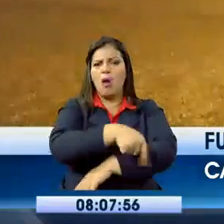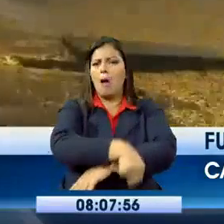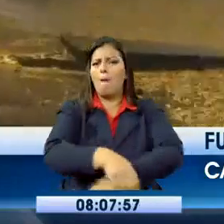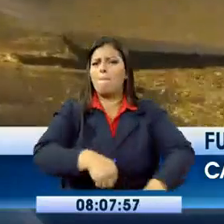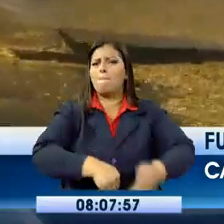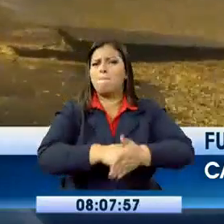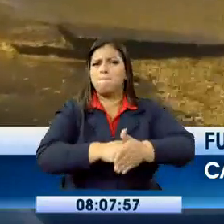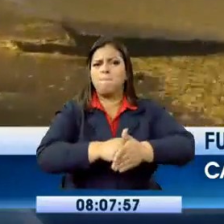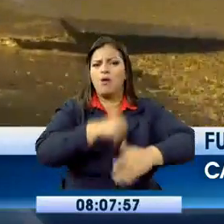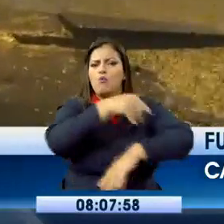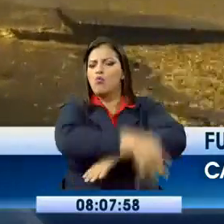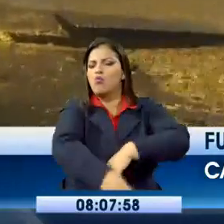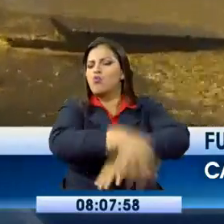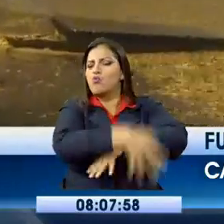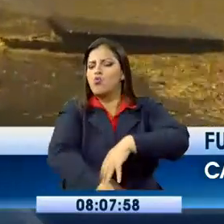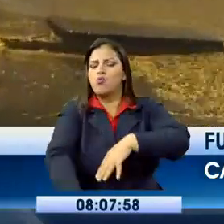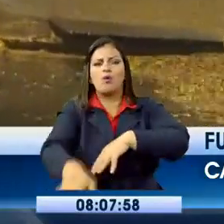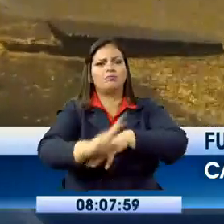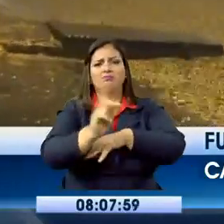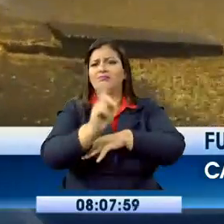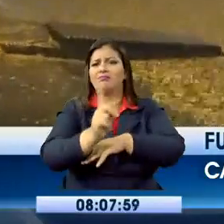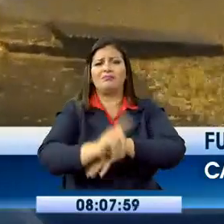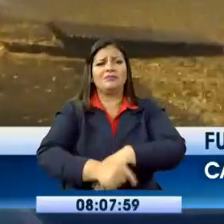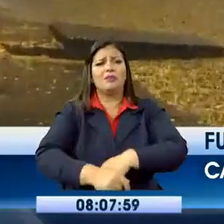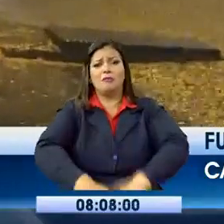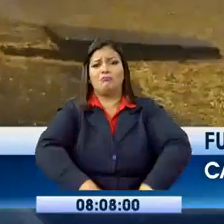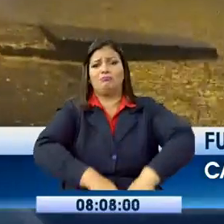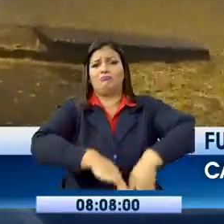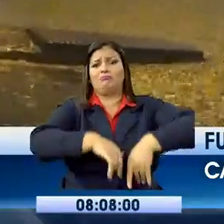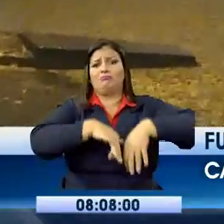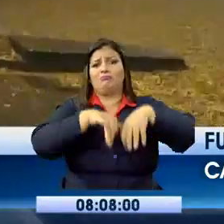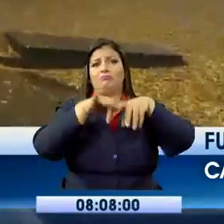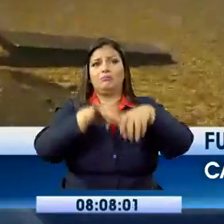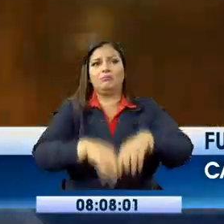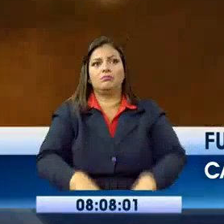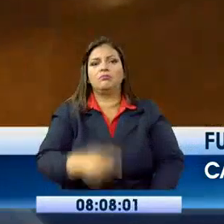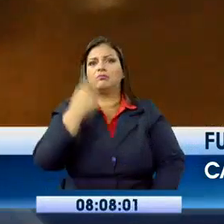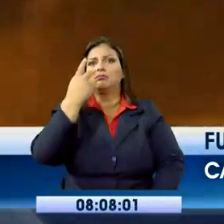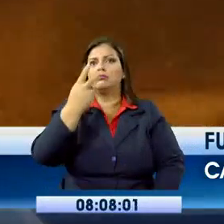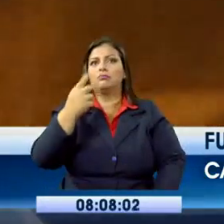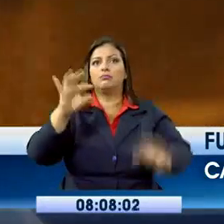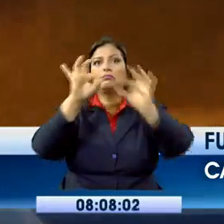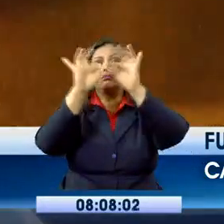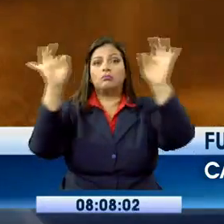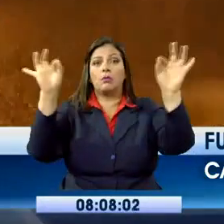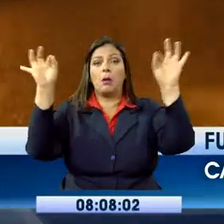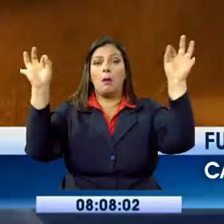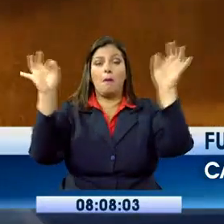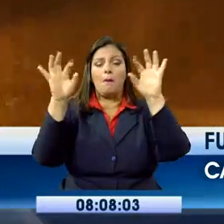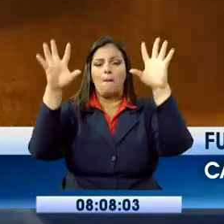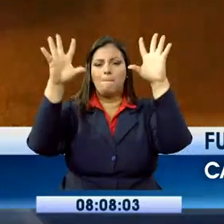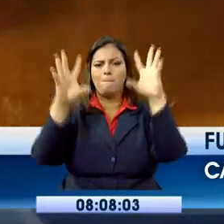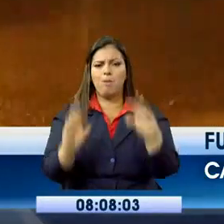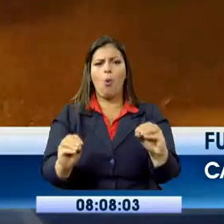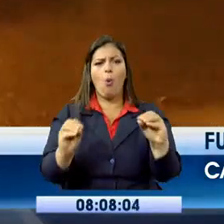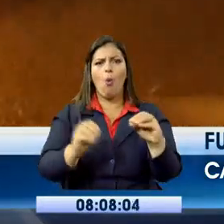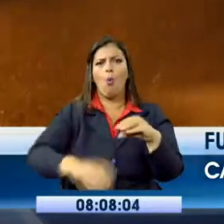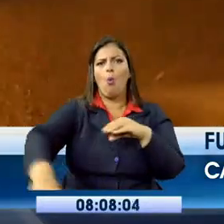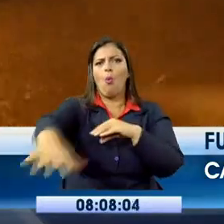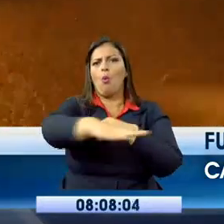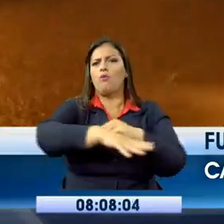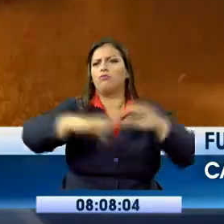se inundaran. Ciertos barrios sufrieron cortes del fluido eléctrico debido a la lluvia. No obstante, según reporte